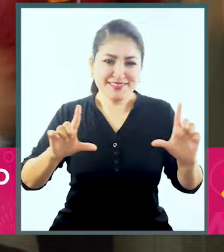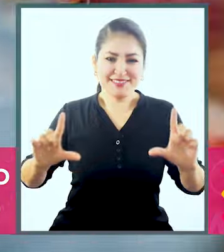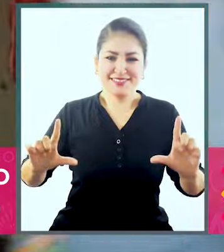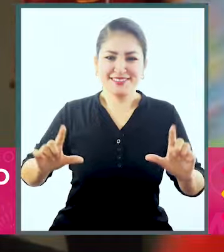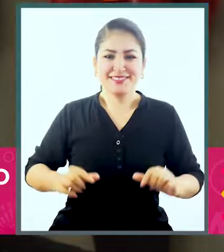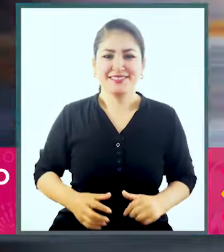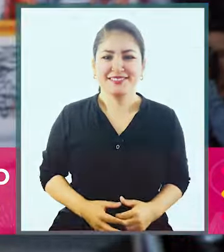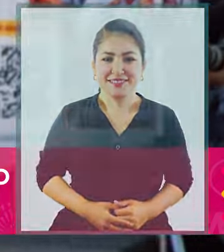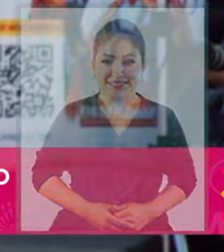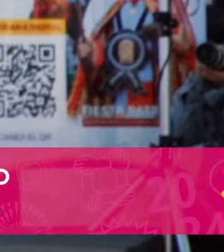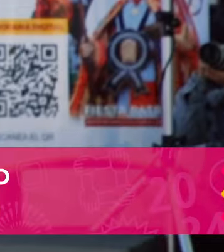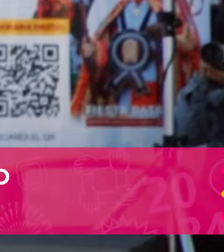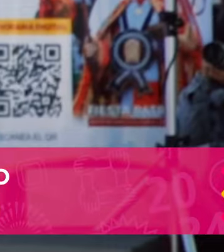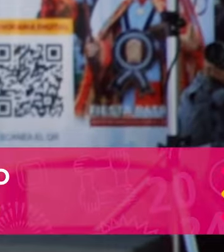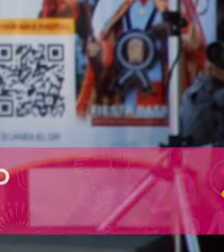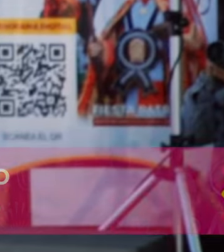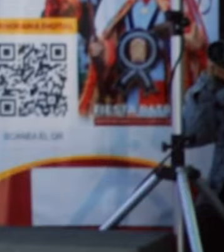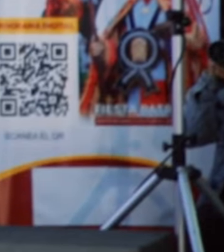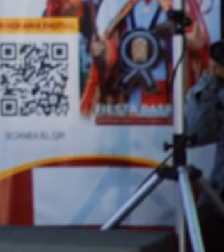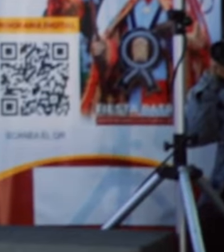preparado.